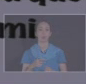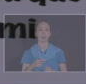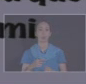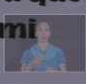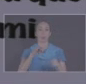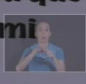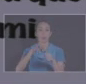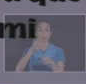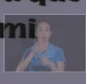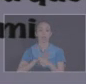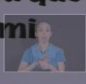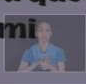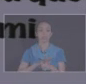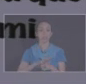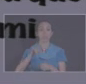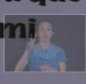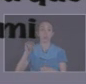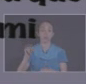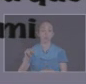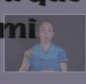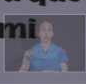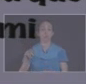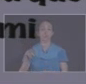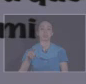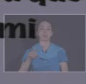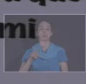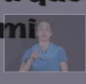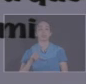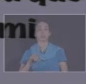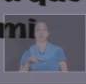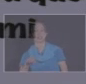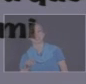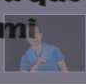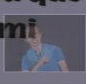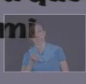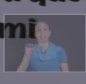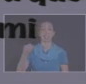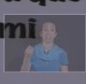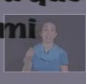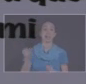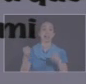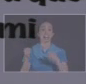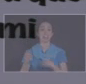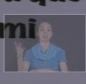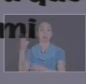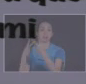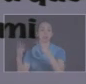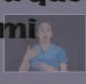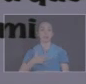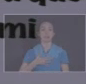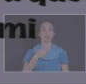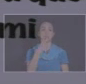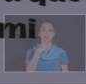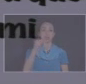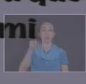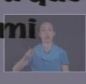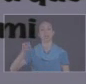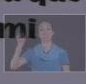guárdate no sea que hagas volver a mi hijo allá. Esto lo explicamos en su debido momento, que la mayoría de las versiones